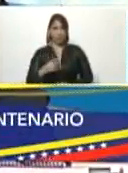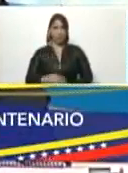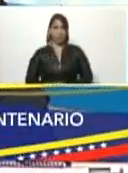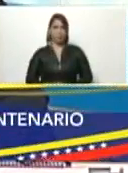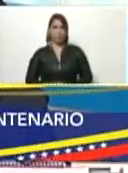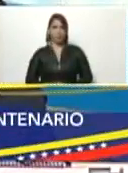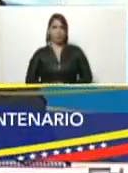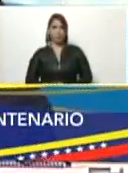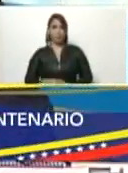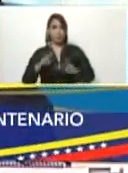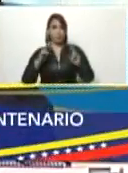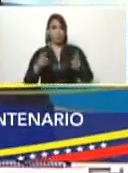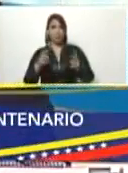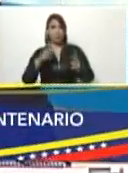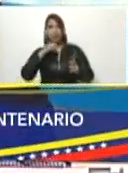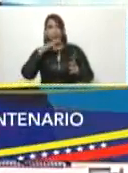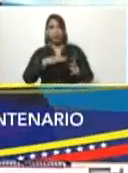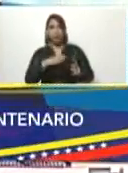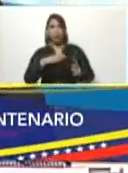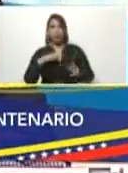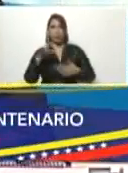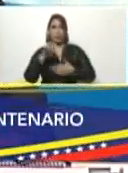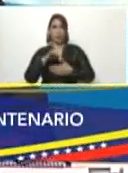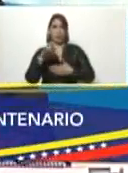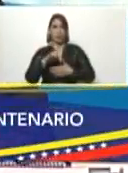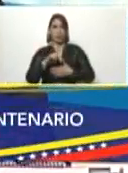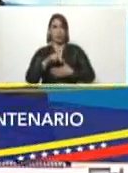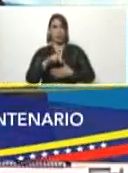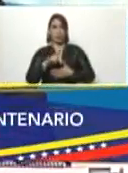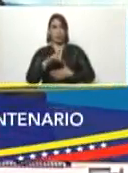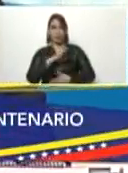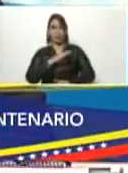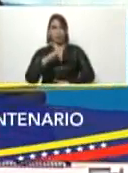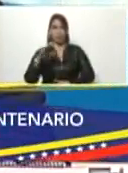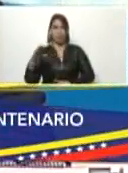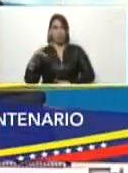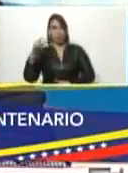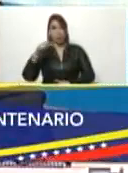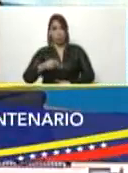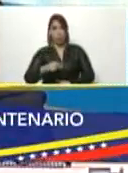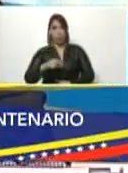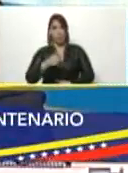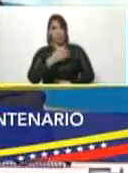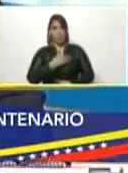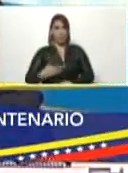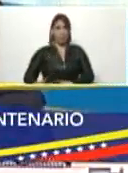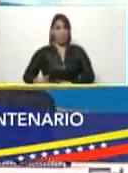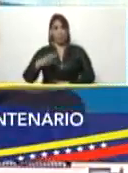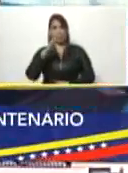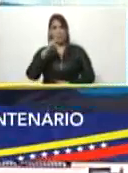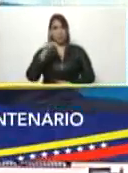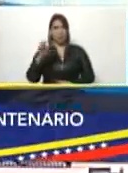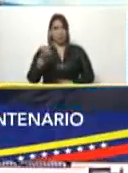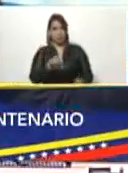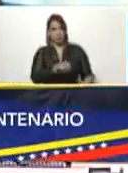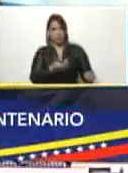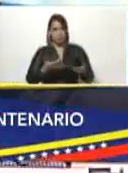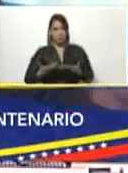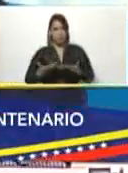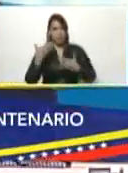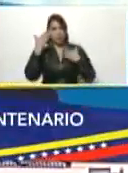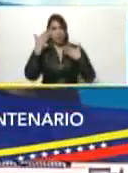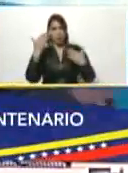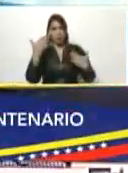de América Latina y el Caribe, hoy presidente del Consejo Nacional Electoral, nos dé un saludo,